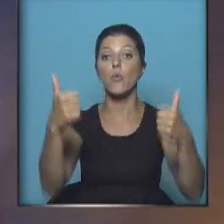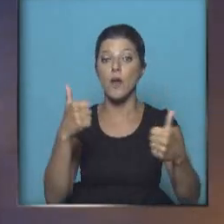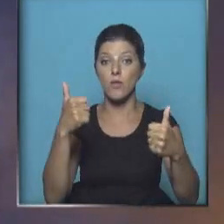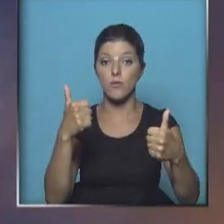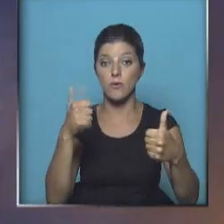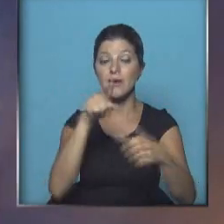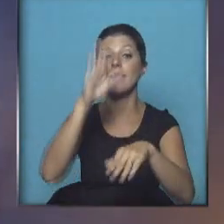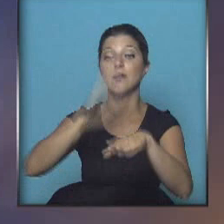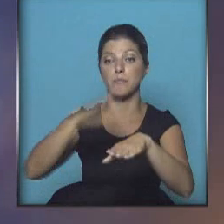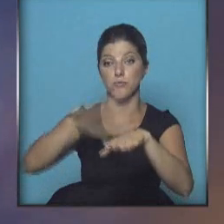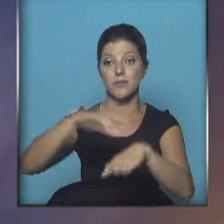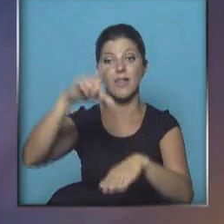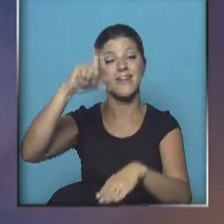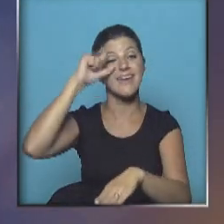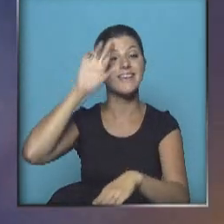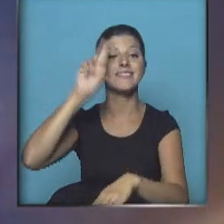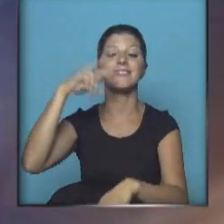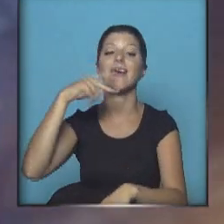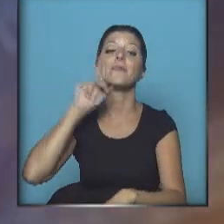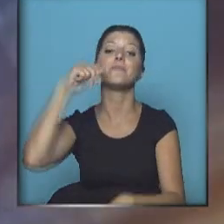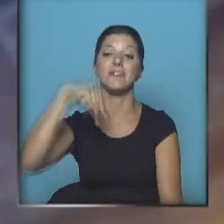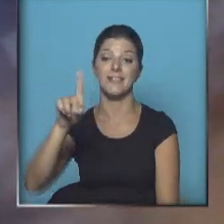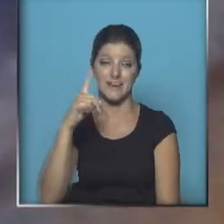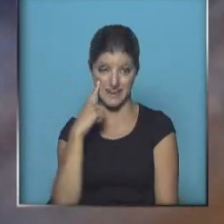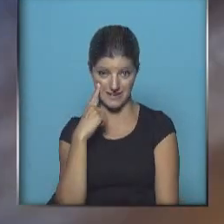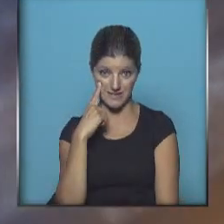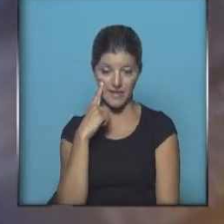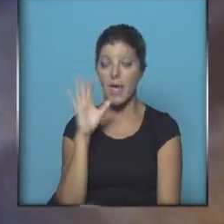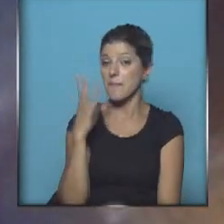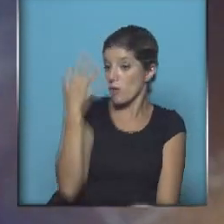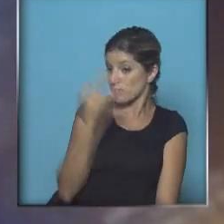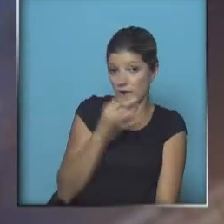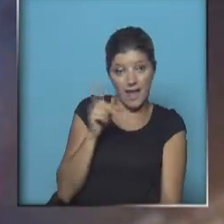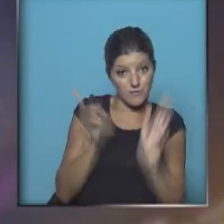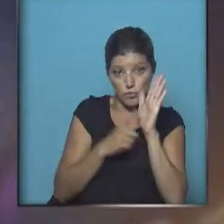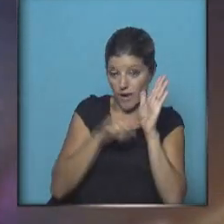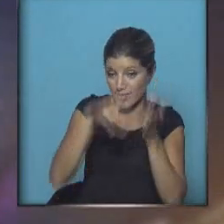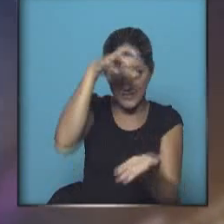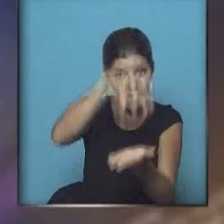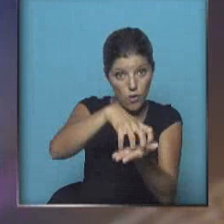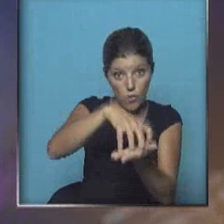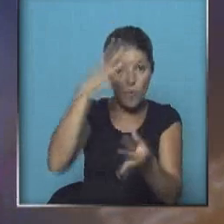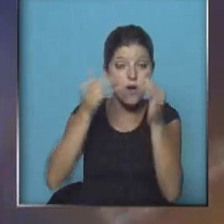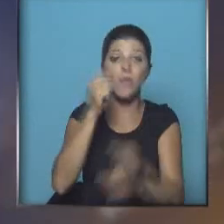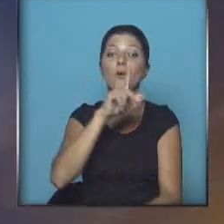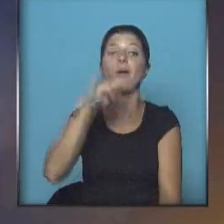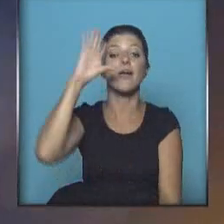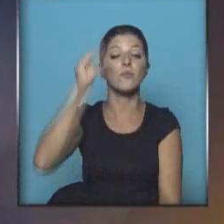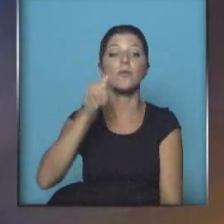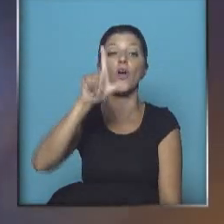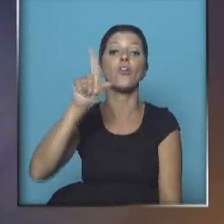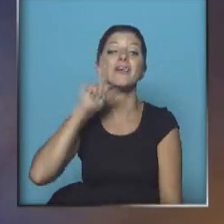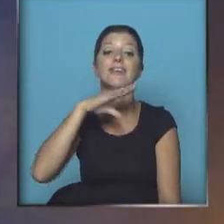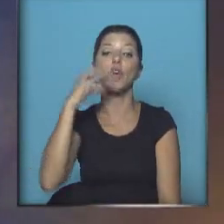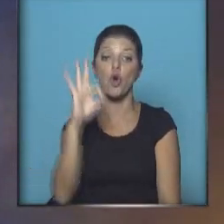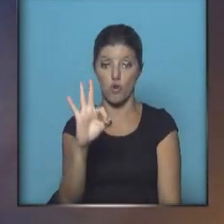a cargo de la doctora Servini. Pero en realidad el titular de ese juzgado es el doctor Ariel Lijo,